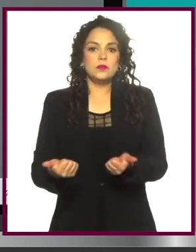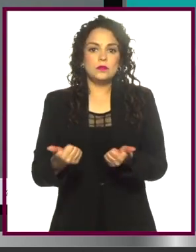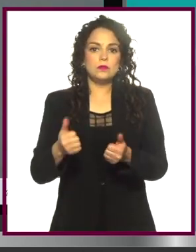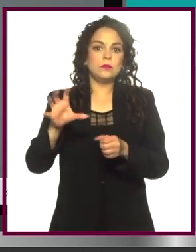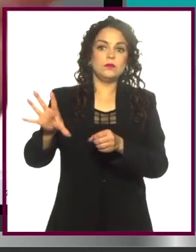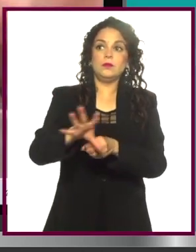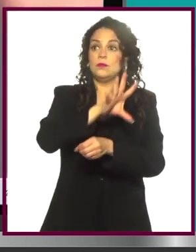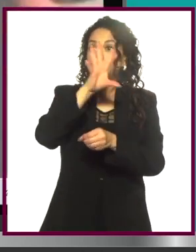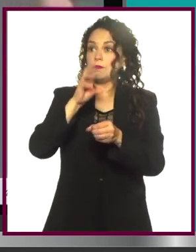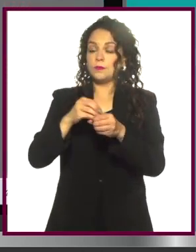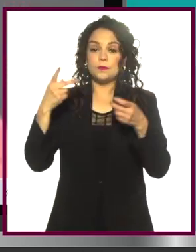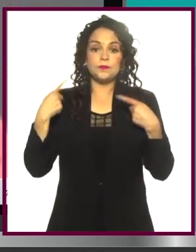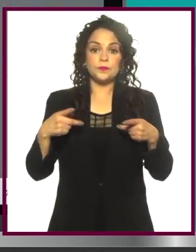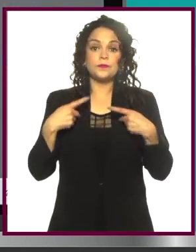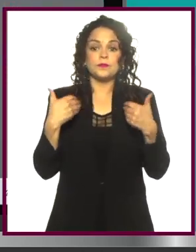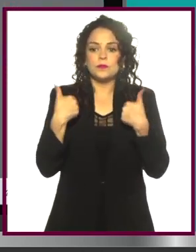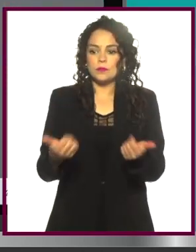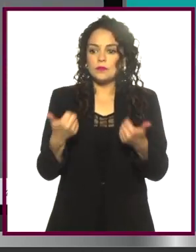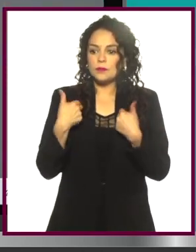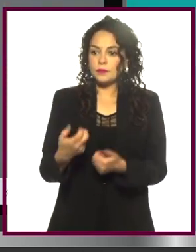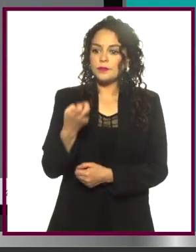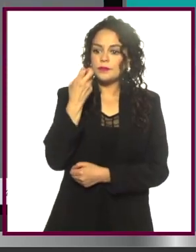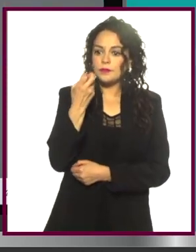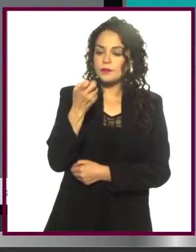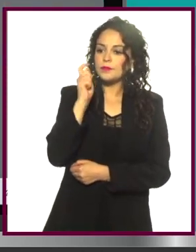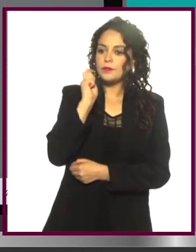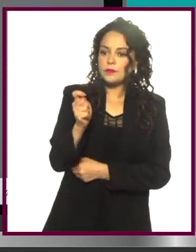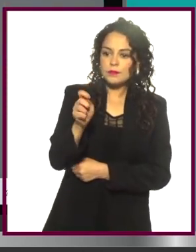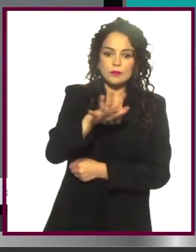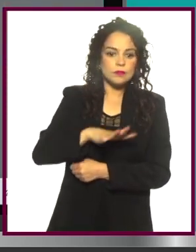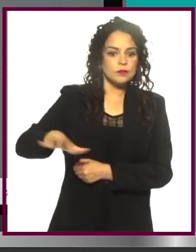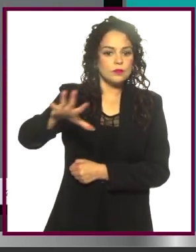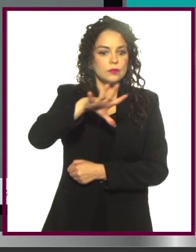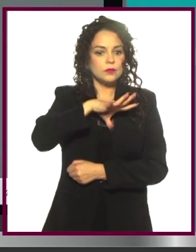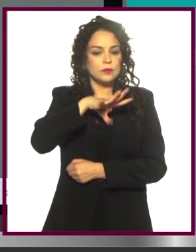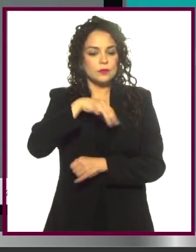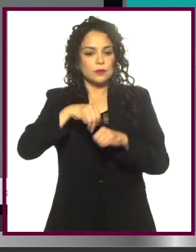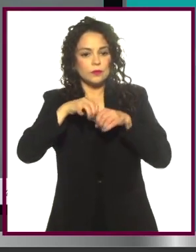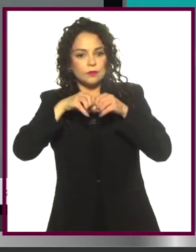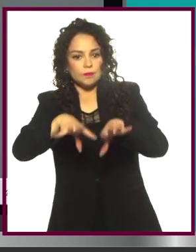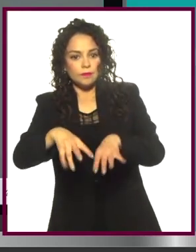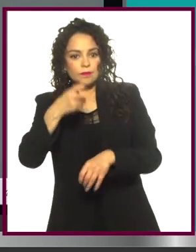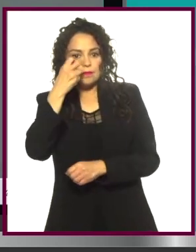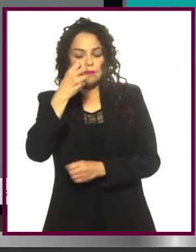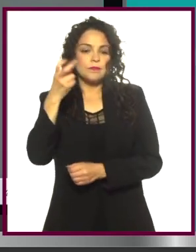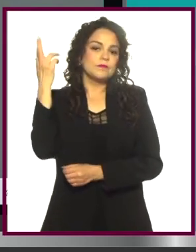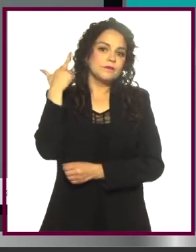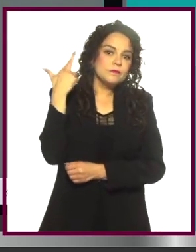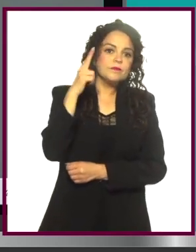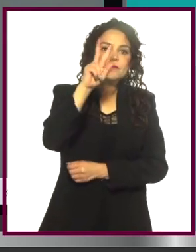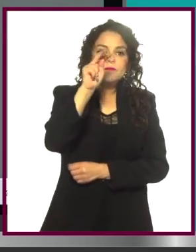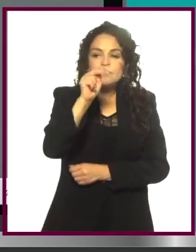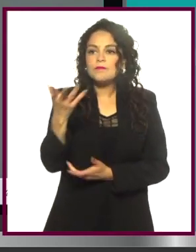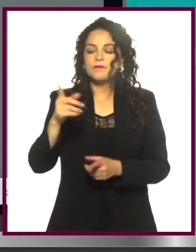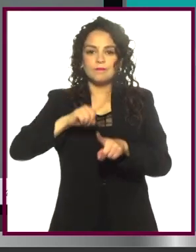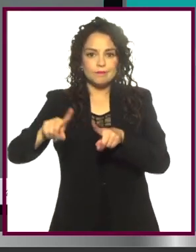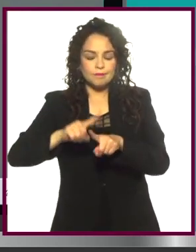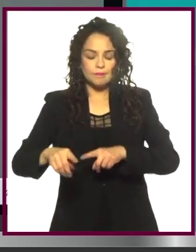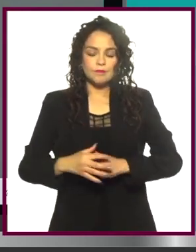y comprender que todo el mundo comprenda los efectos que tienen esos medios de comunicación.